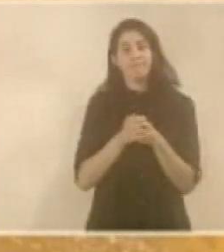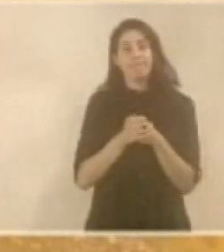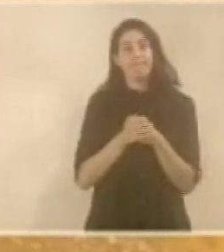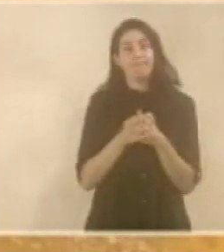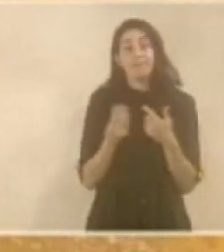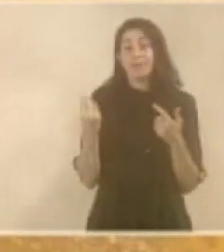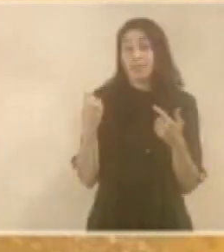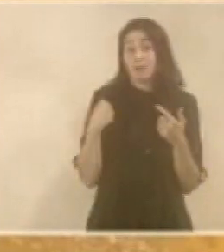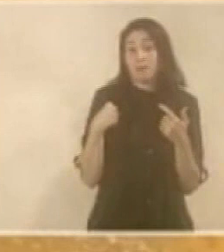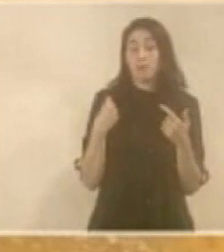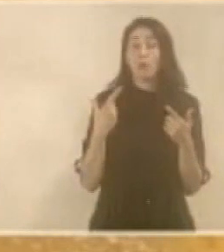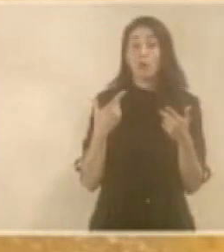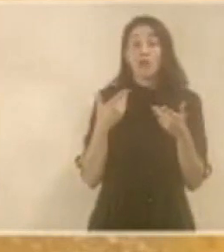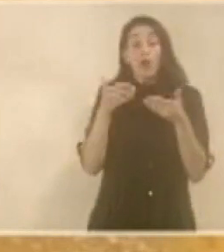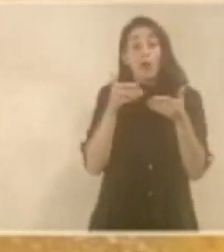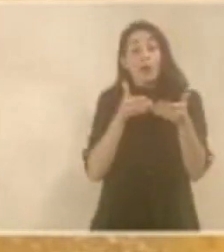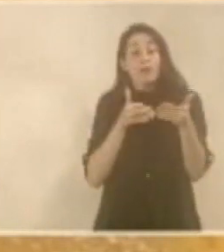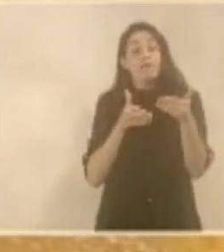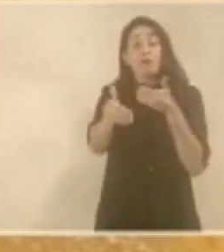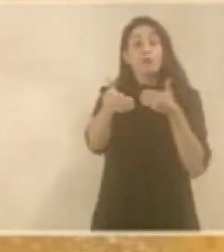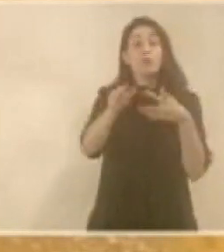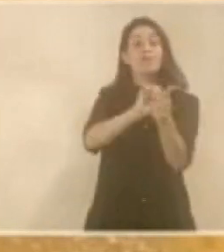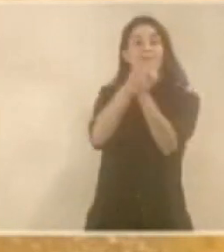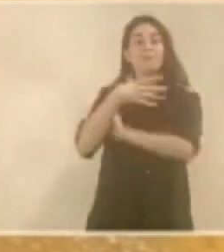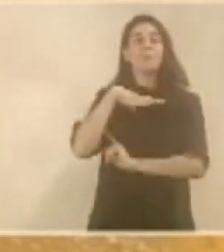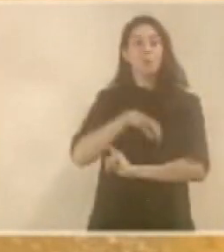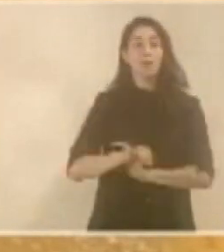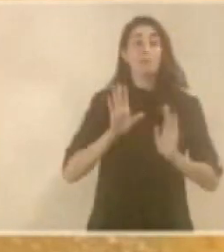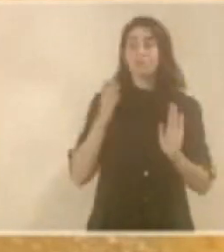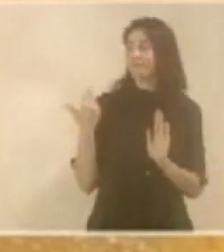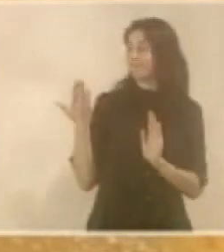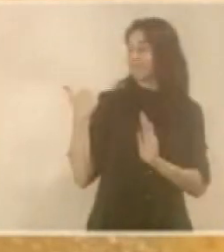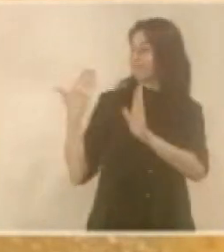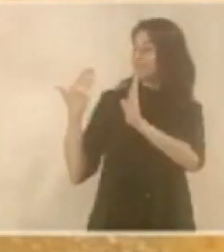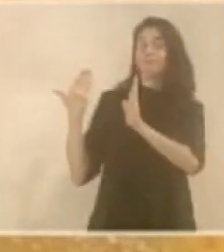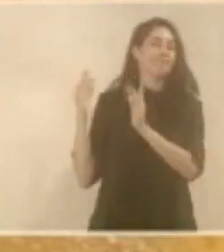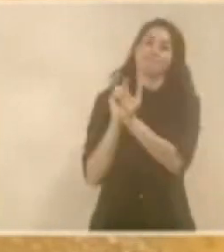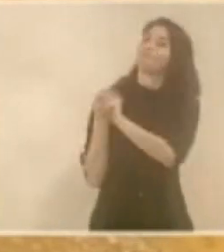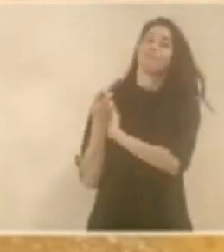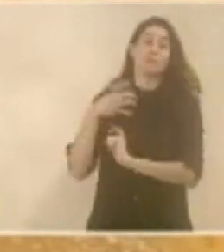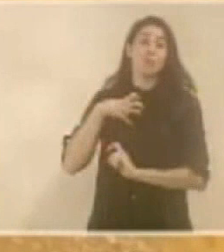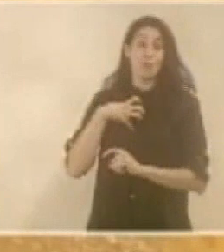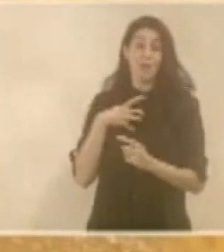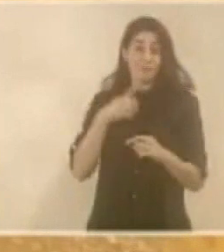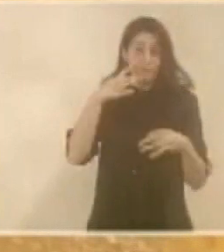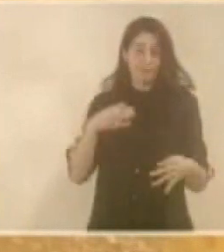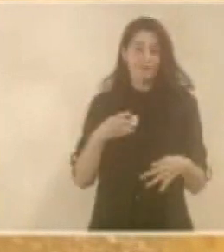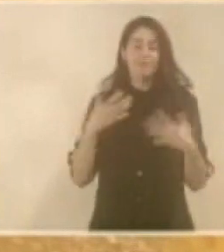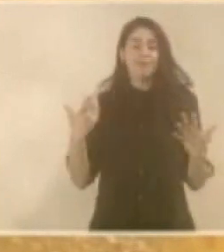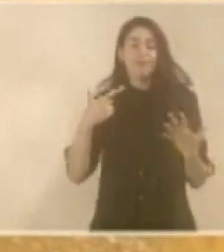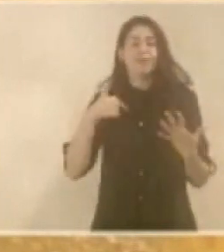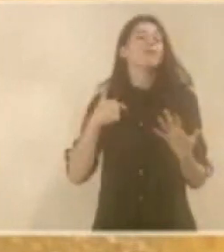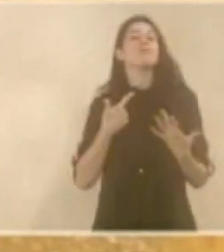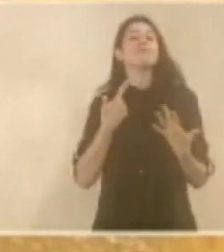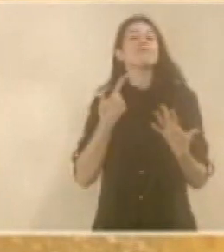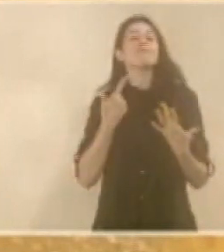el futuro y nunca el pasado lo que se puede ser modificado. Por todo ello, como alcalde de Almería, me siento muy